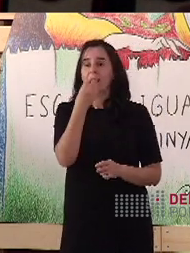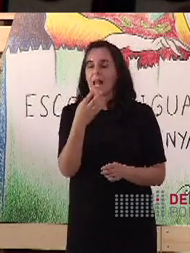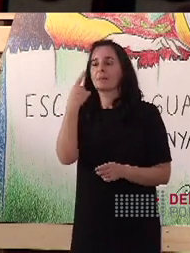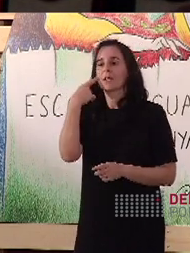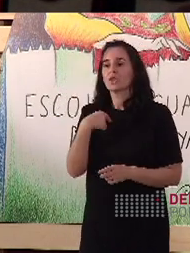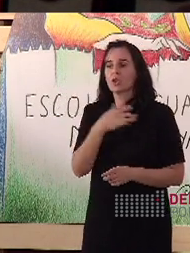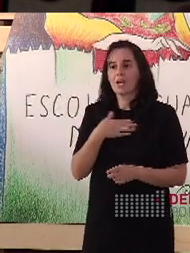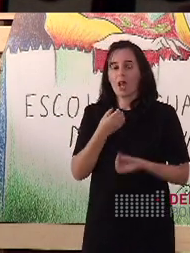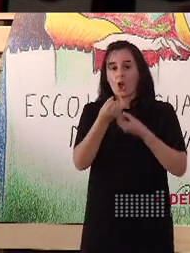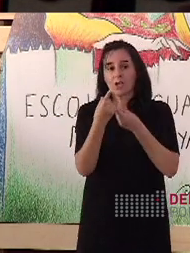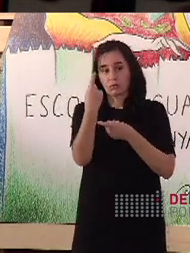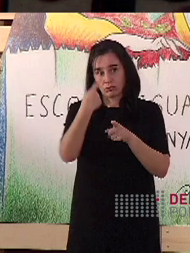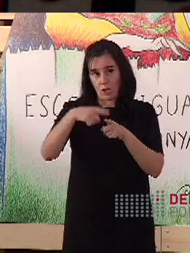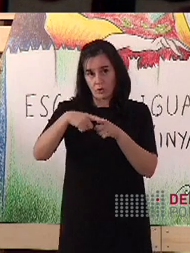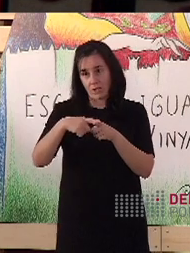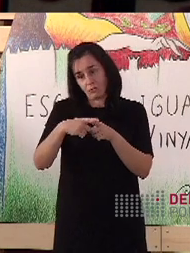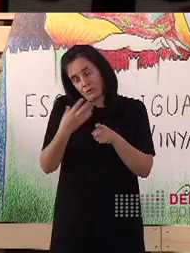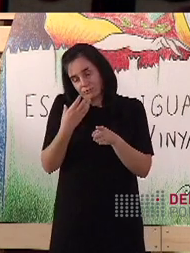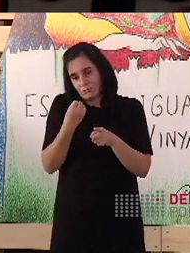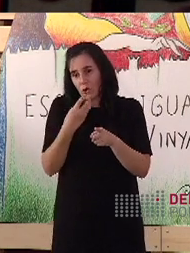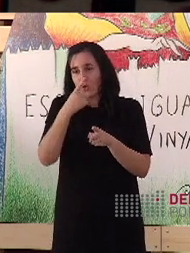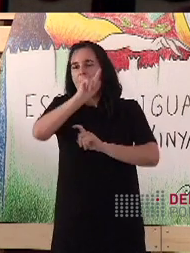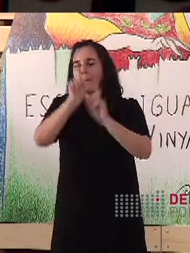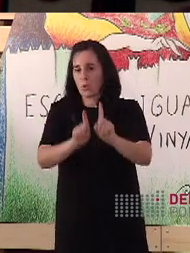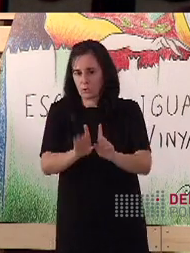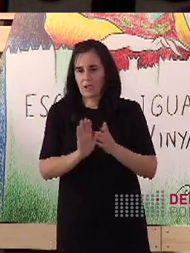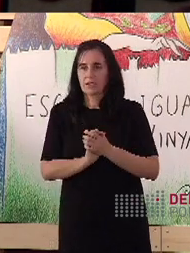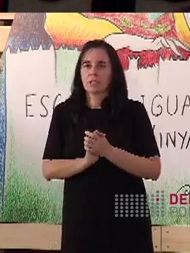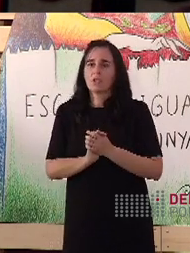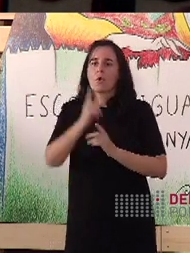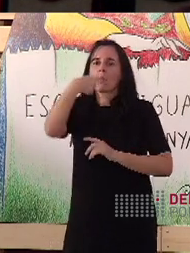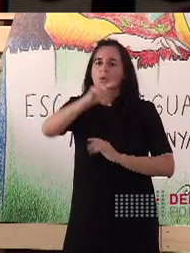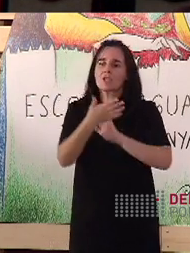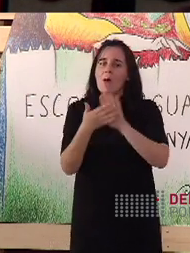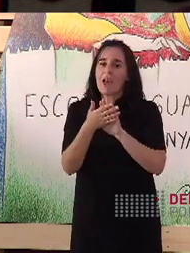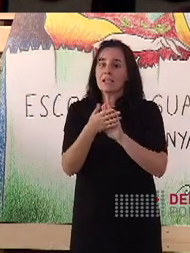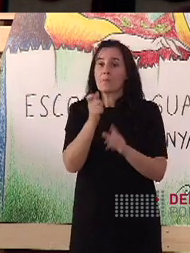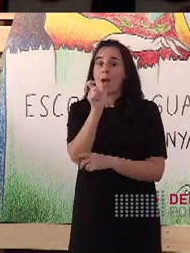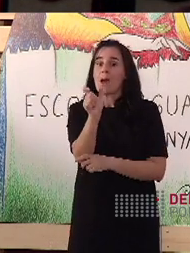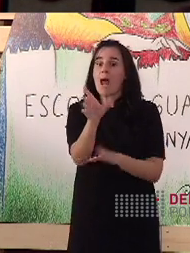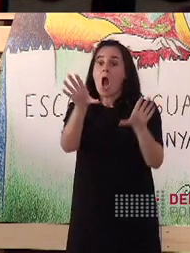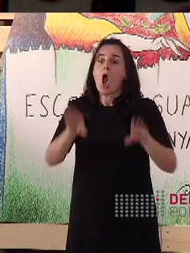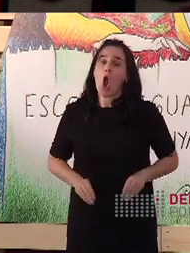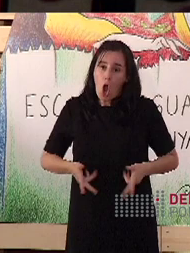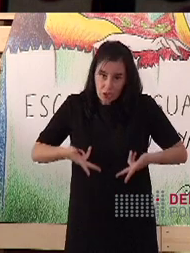Quería comentar unha cousa, bueno, facer unha pregunta. Cando falades da palabra consentimento, que se nos fai